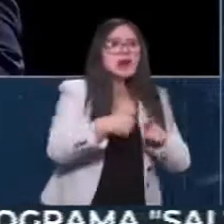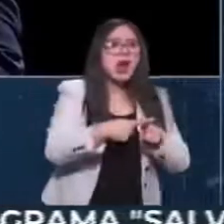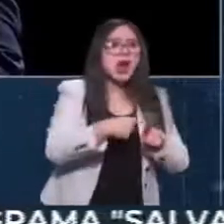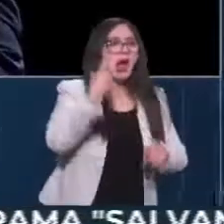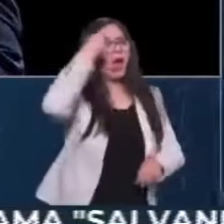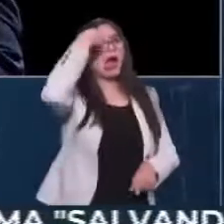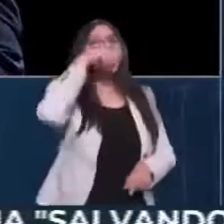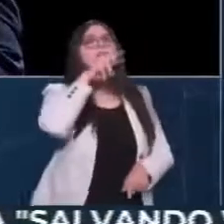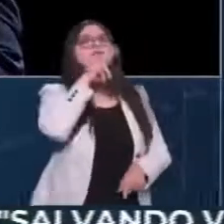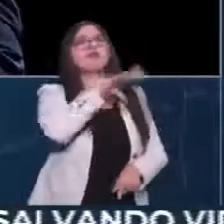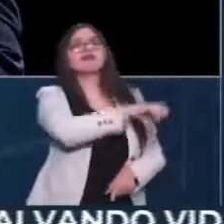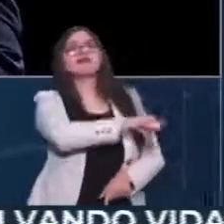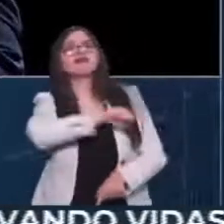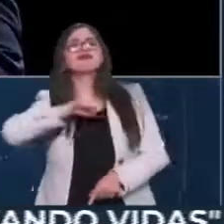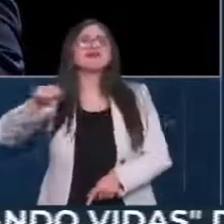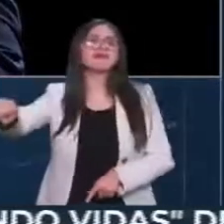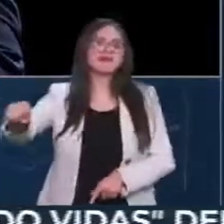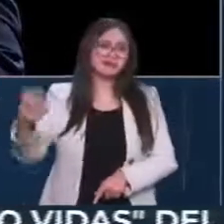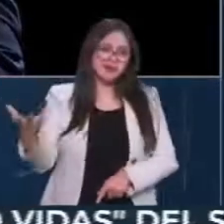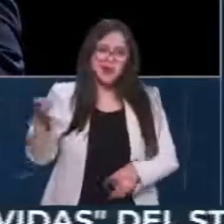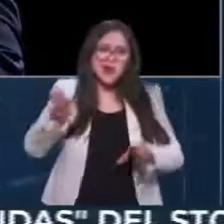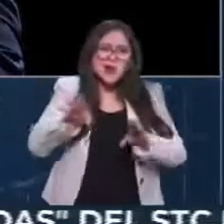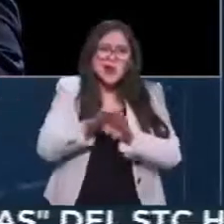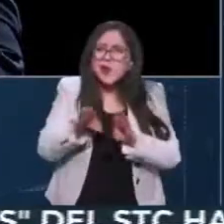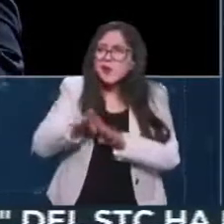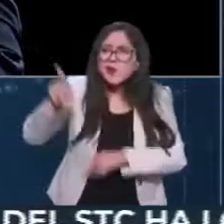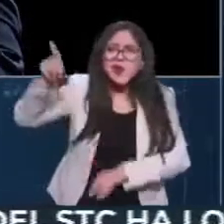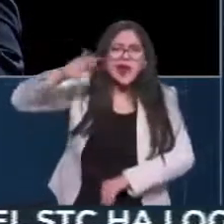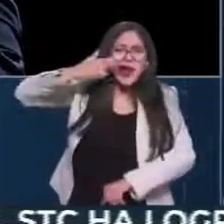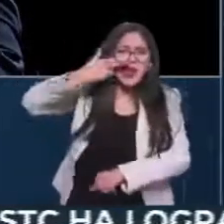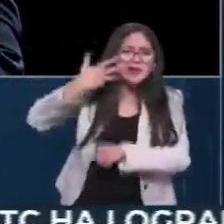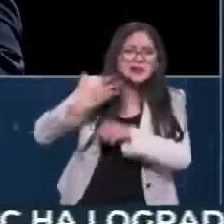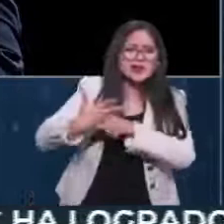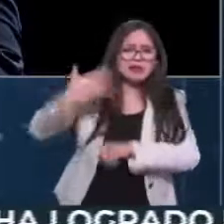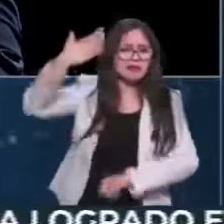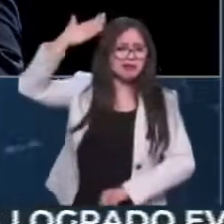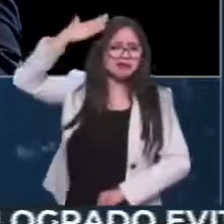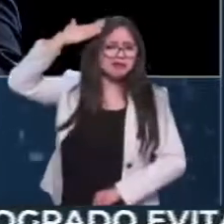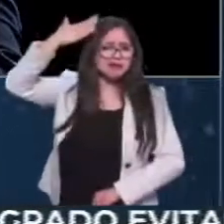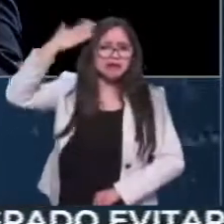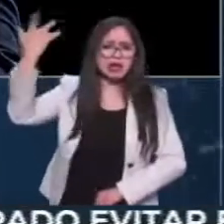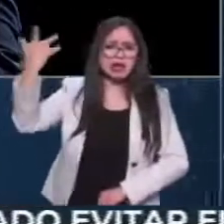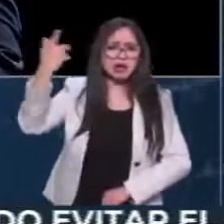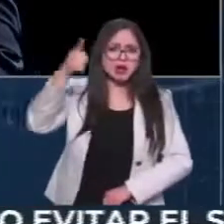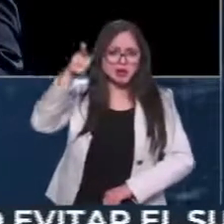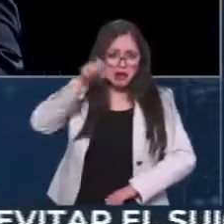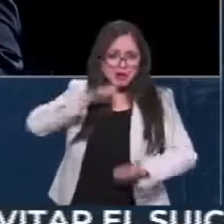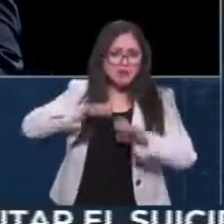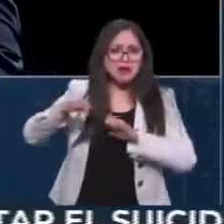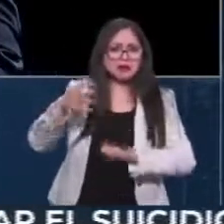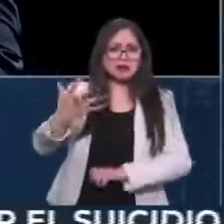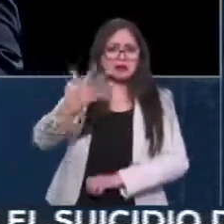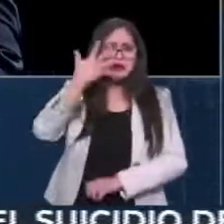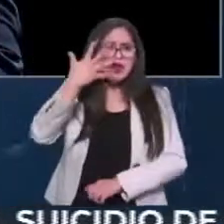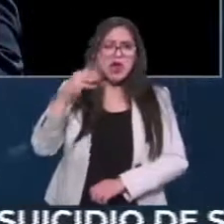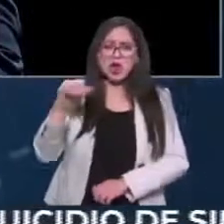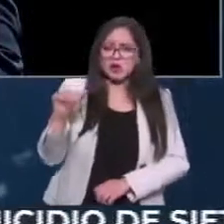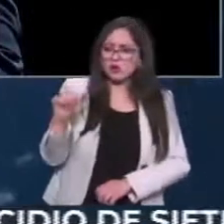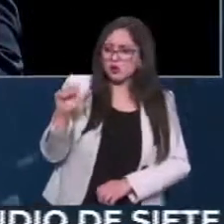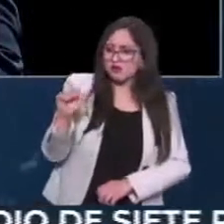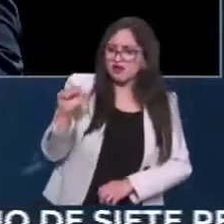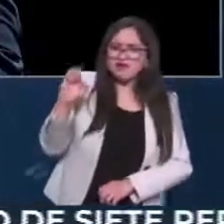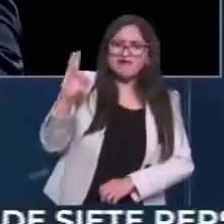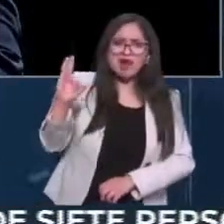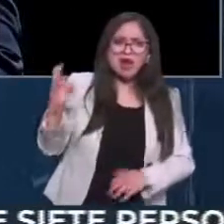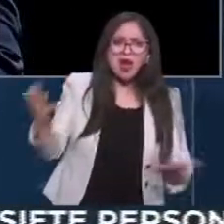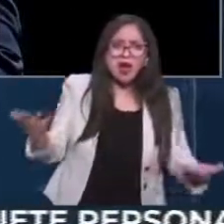resultado catastrófico de poner al frente de una dependencia tan seria como debía ser la Auditoría Superior de la Federación y como